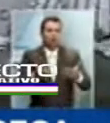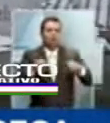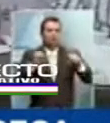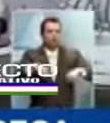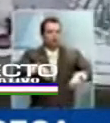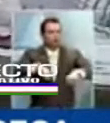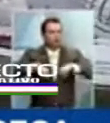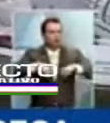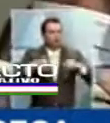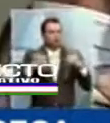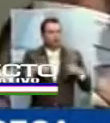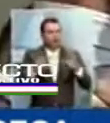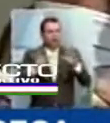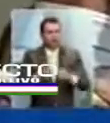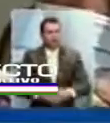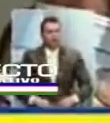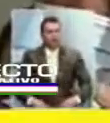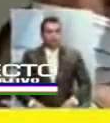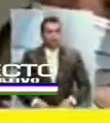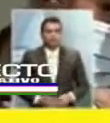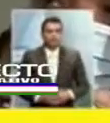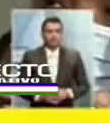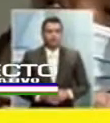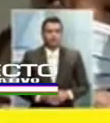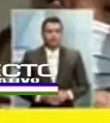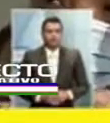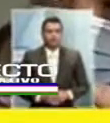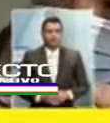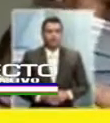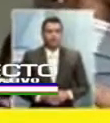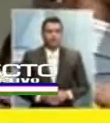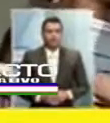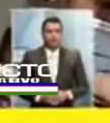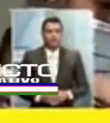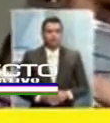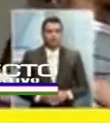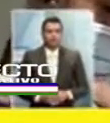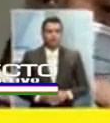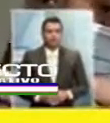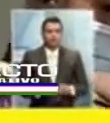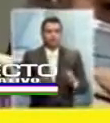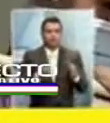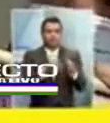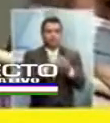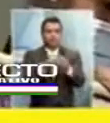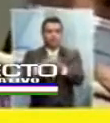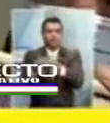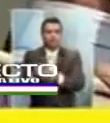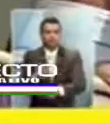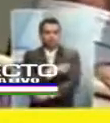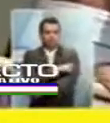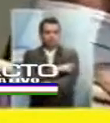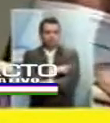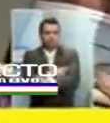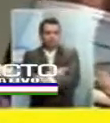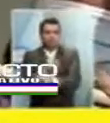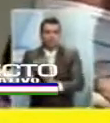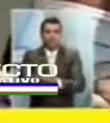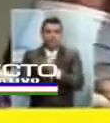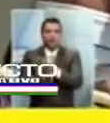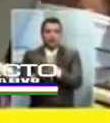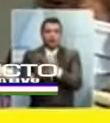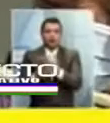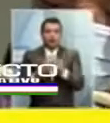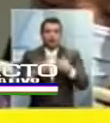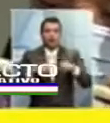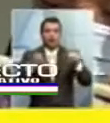establecer el protocolo para hacerlo. Los comités promotores pueden inscribirlas, los comités, se arranca con la audiencia en el Consejo Electoral, pero